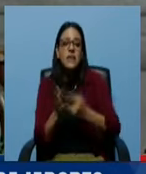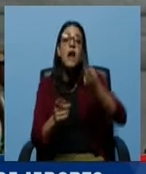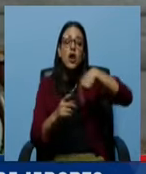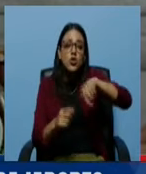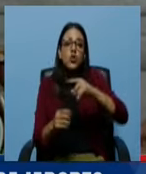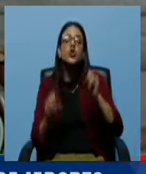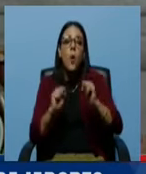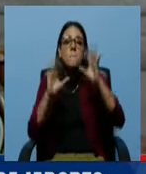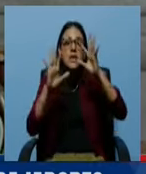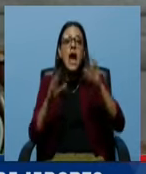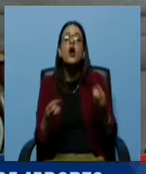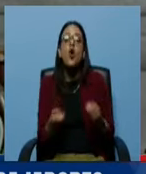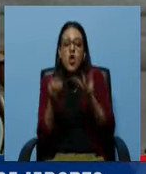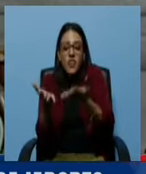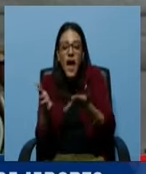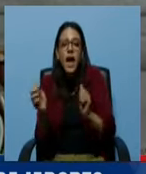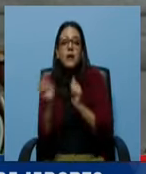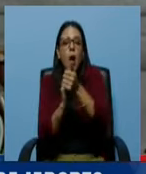plan.